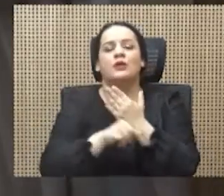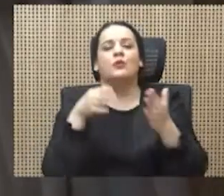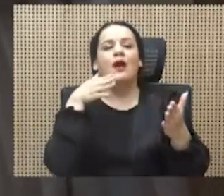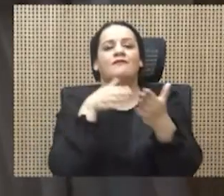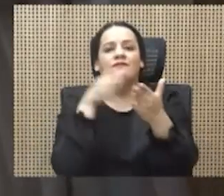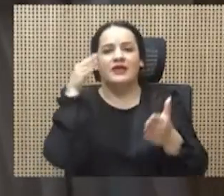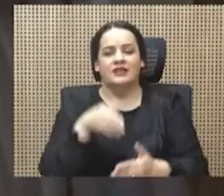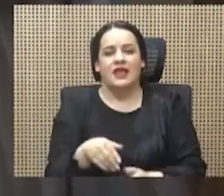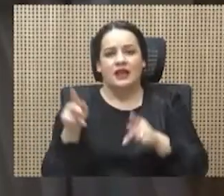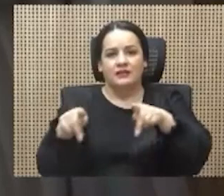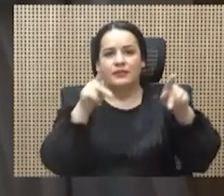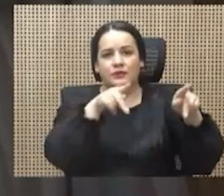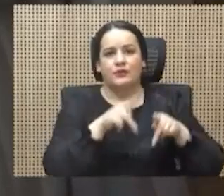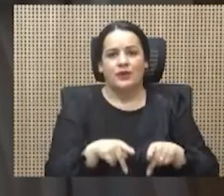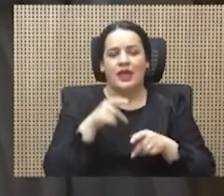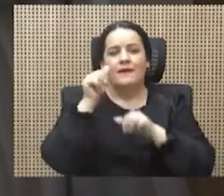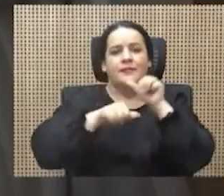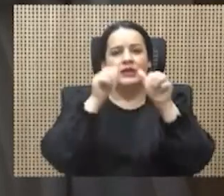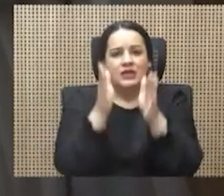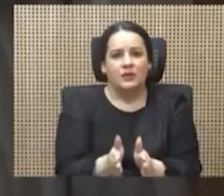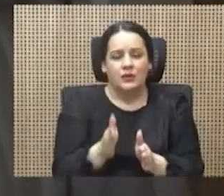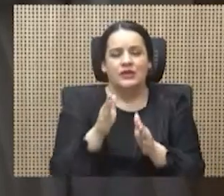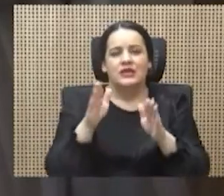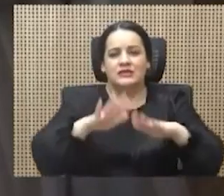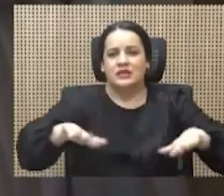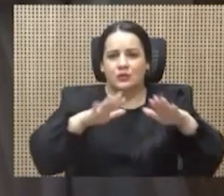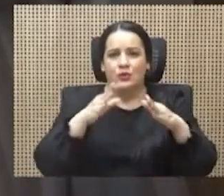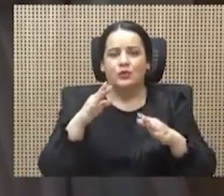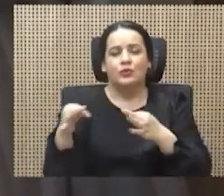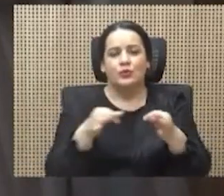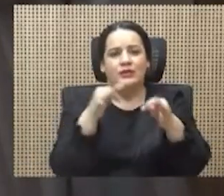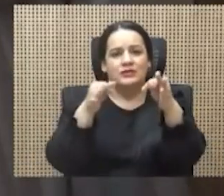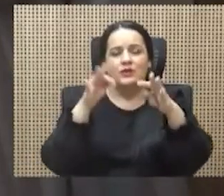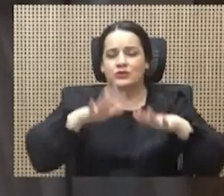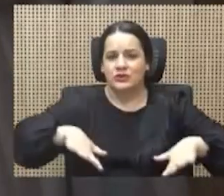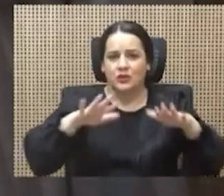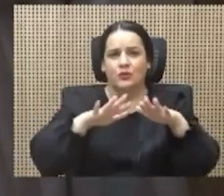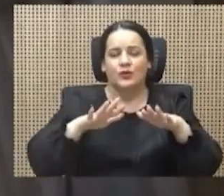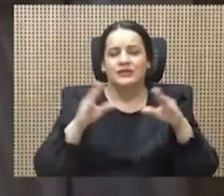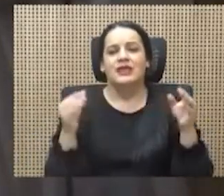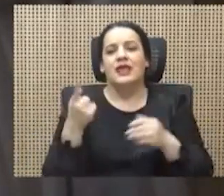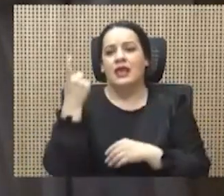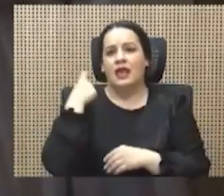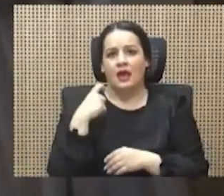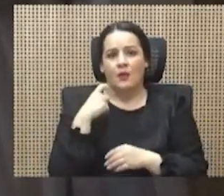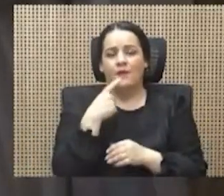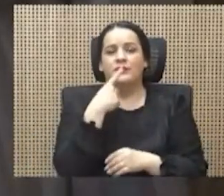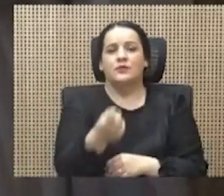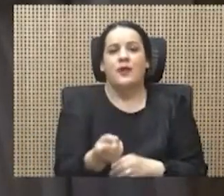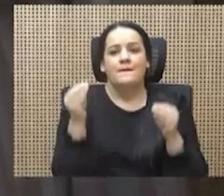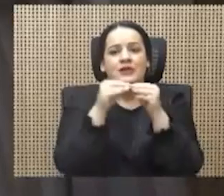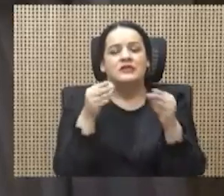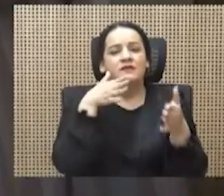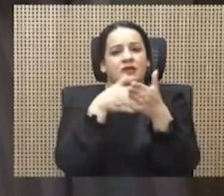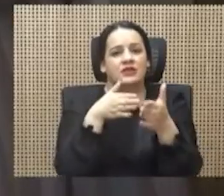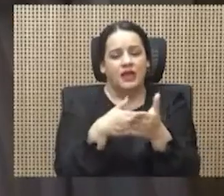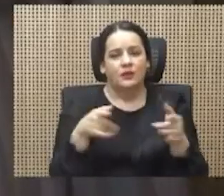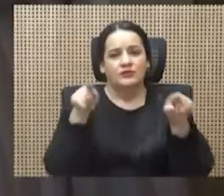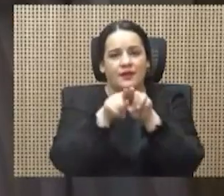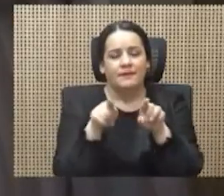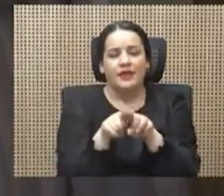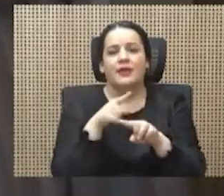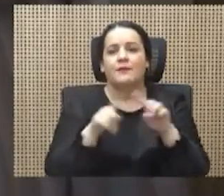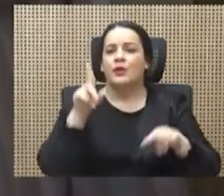los emprendedores, del sector turístico. Sectores que acabo de mencionar fueron los más afectados, dicho sea de paso, en pandemia. Pero tampoco